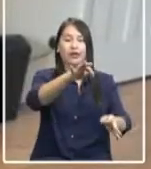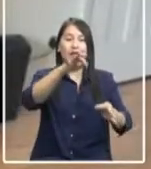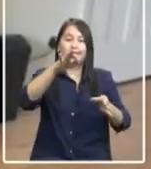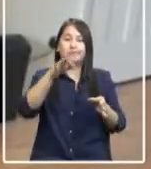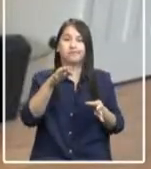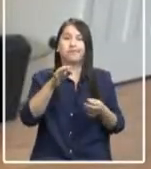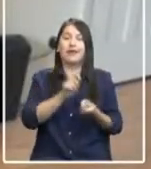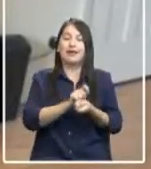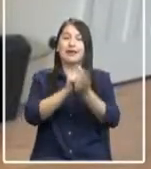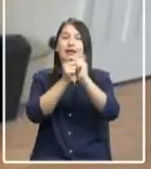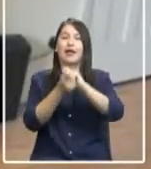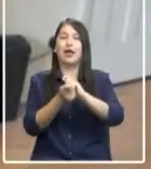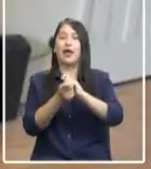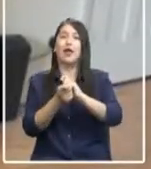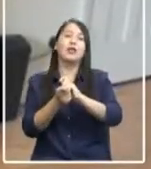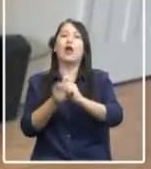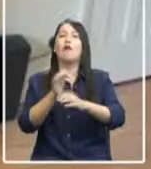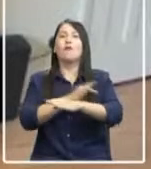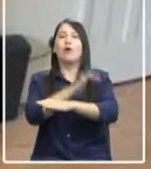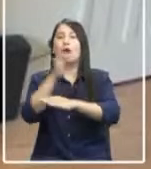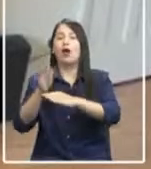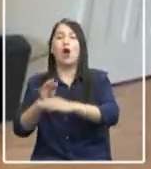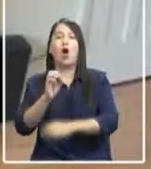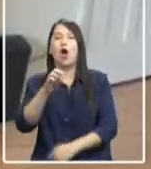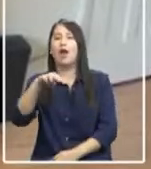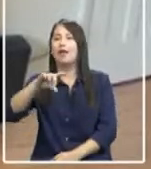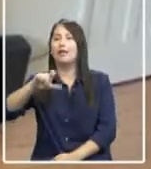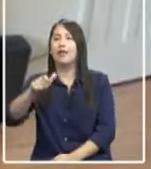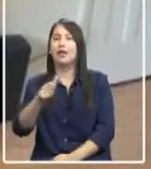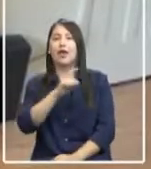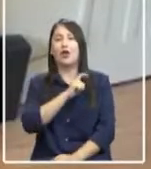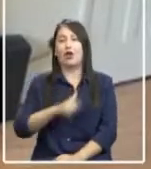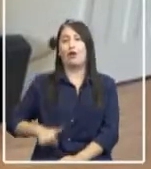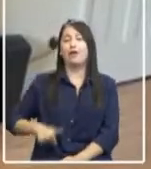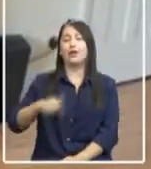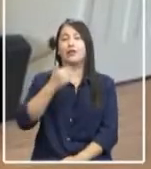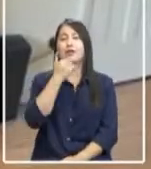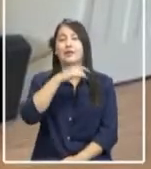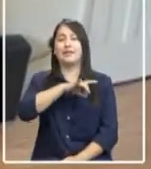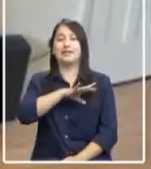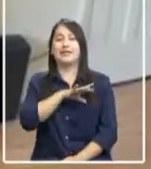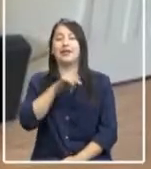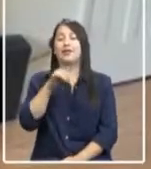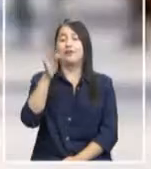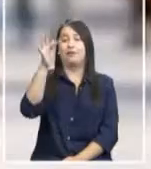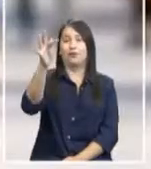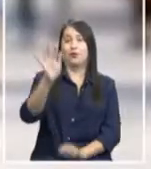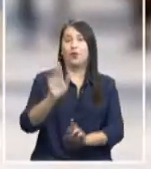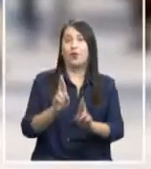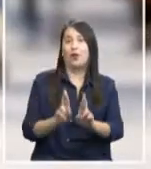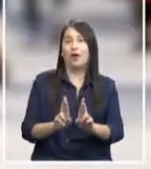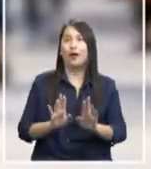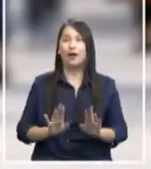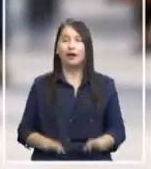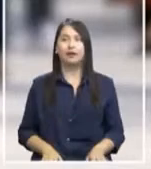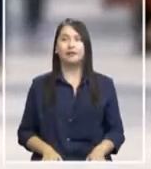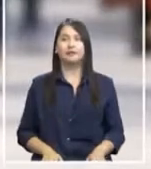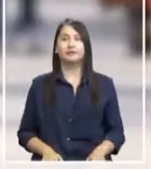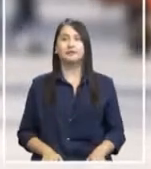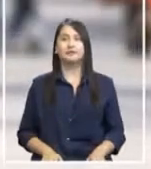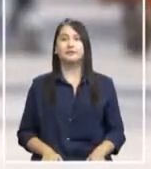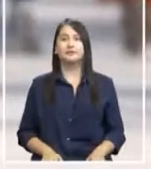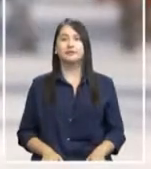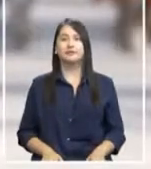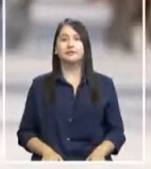con ciudades, con regiones o con el gobierno chileno en el futuro. La idea en principio